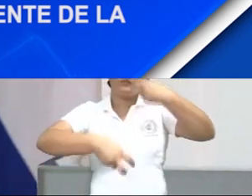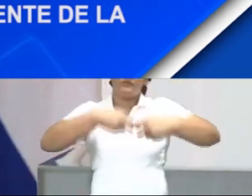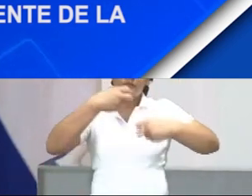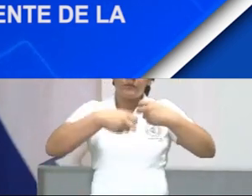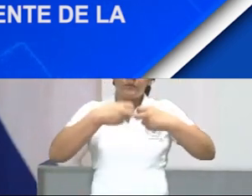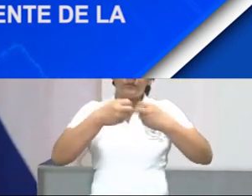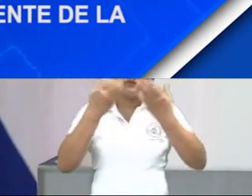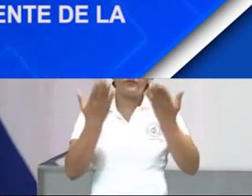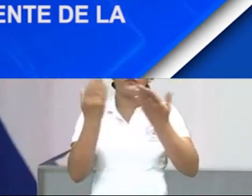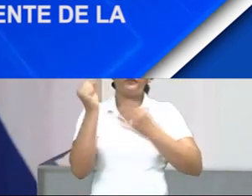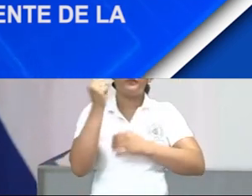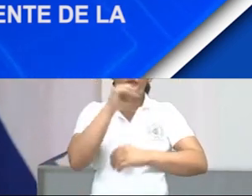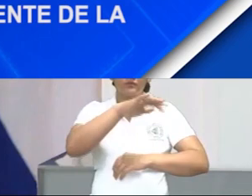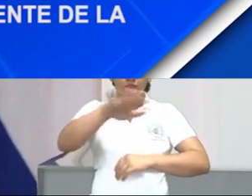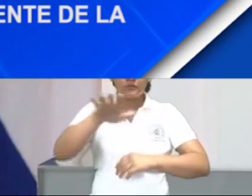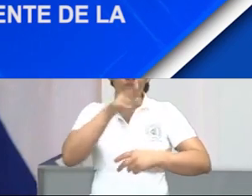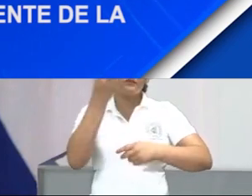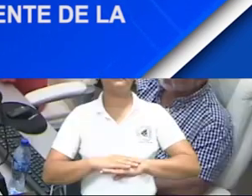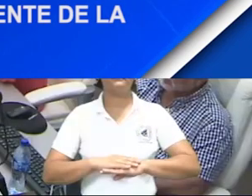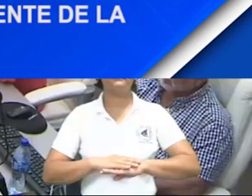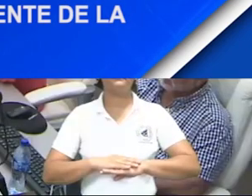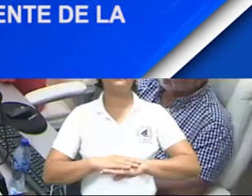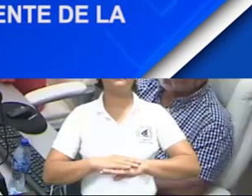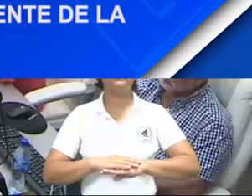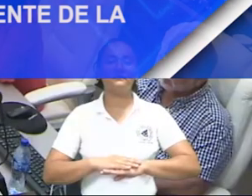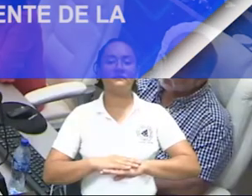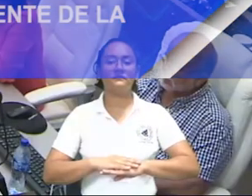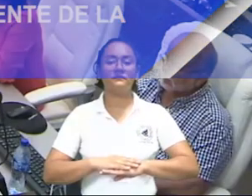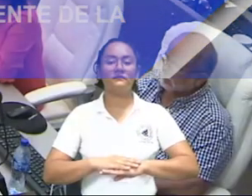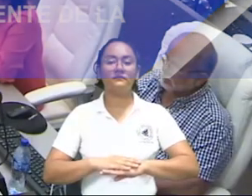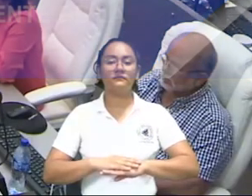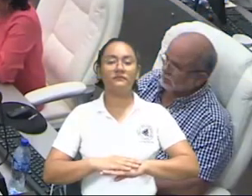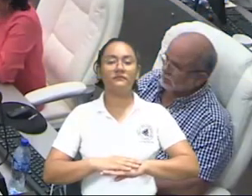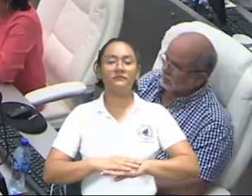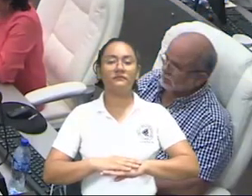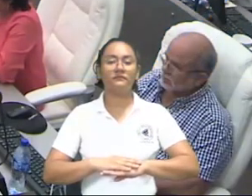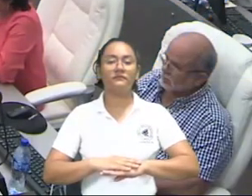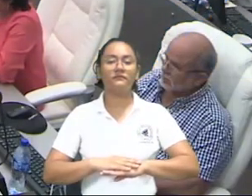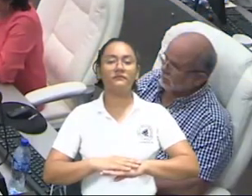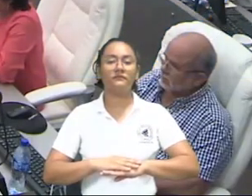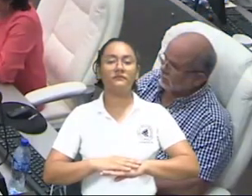social y económico. Noticias 12, Darlene Téllez.